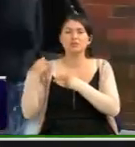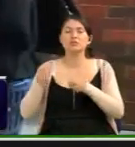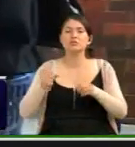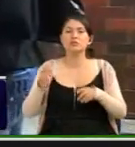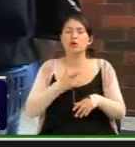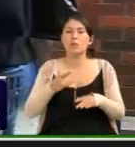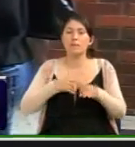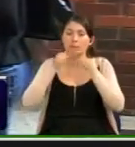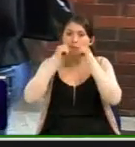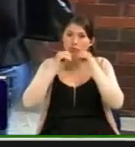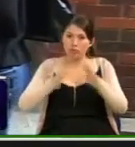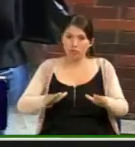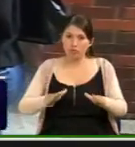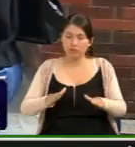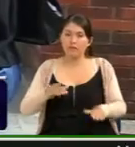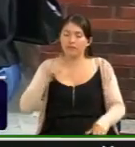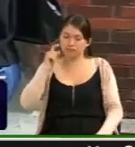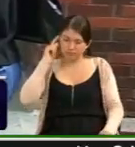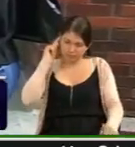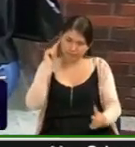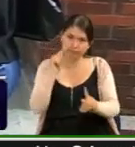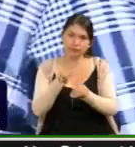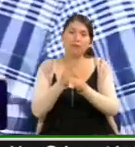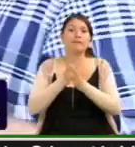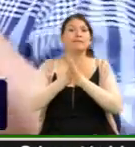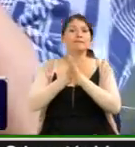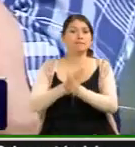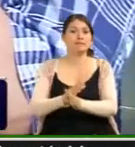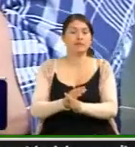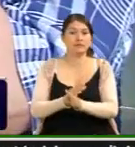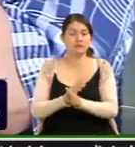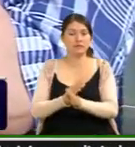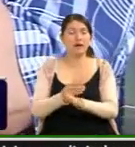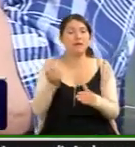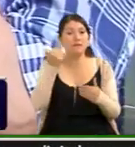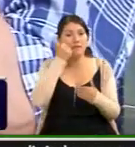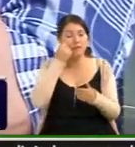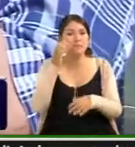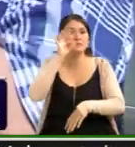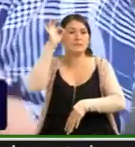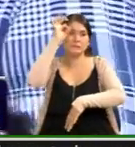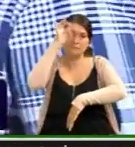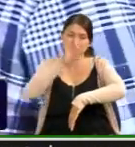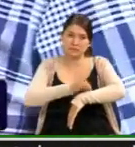pública, nos dediquemos a evitar que el vector pique